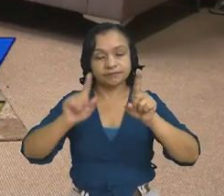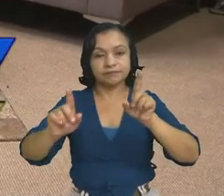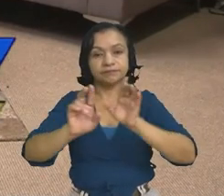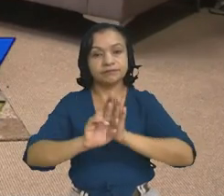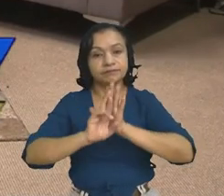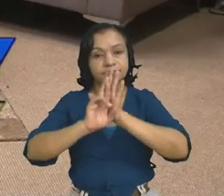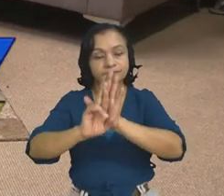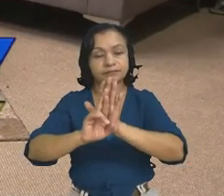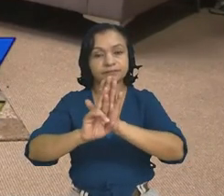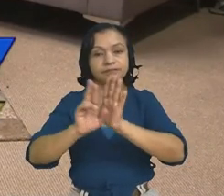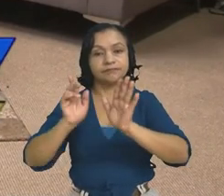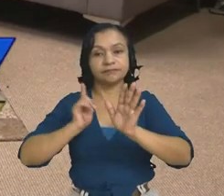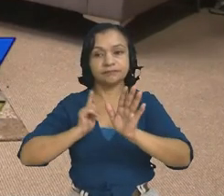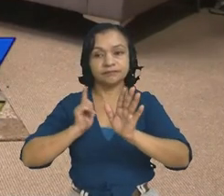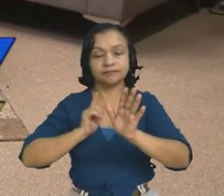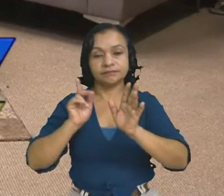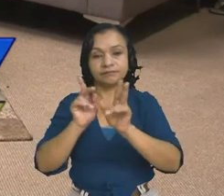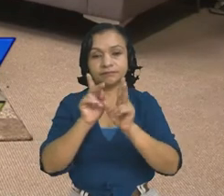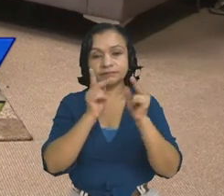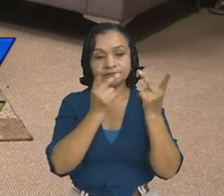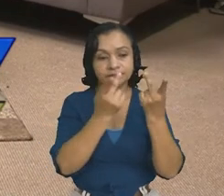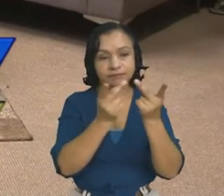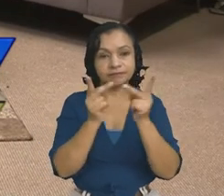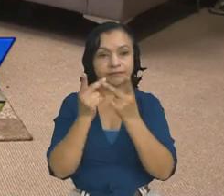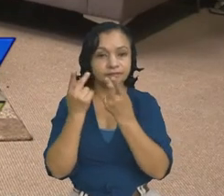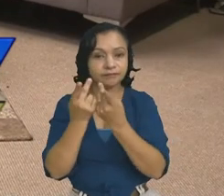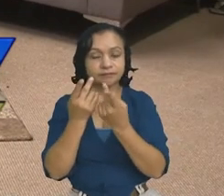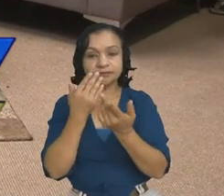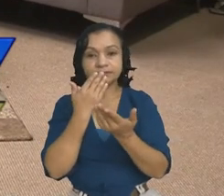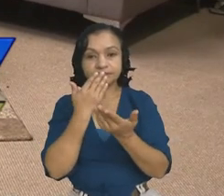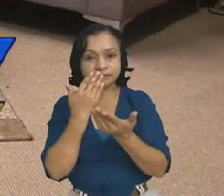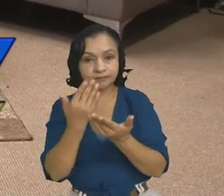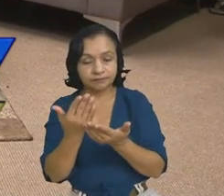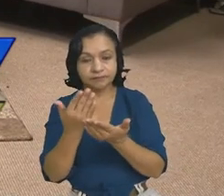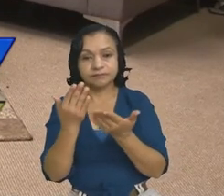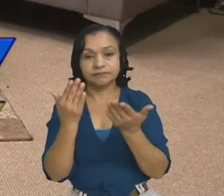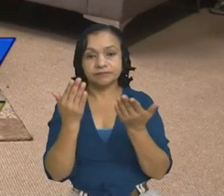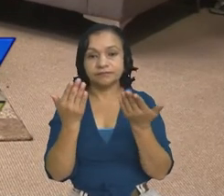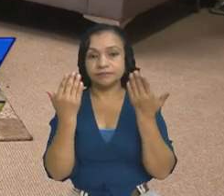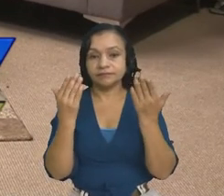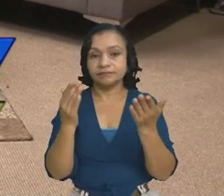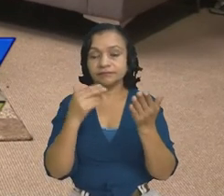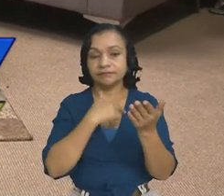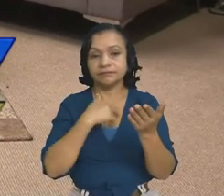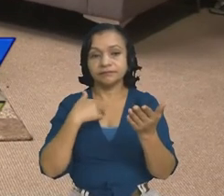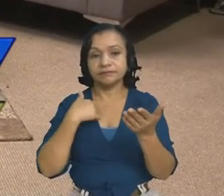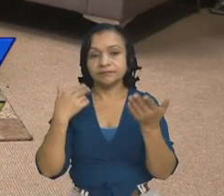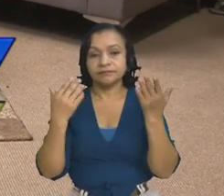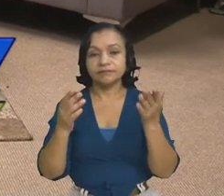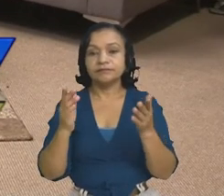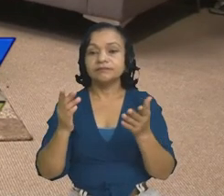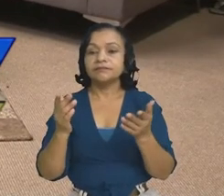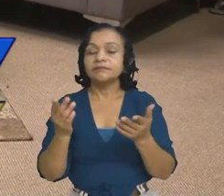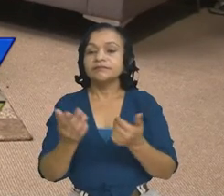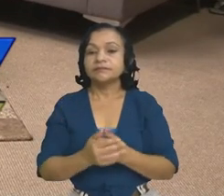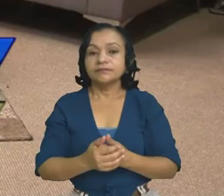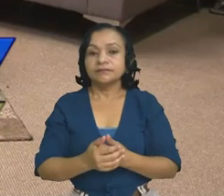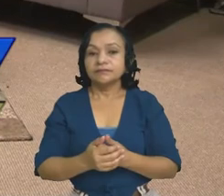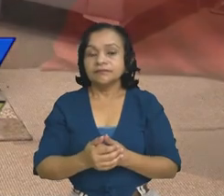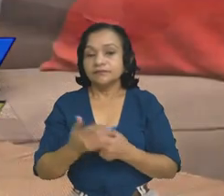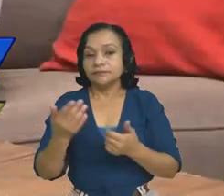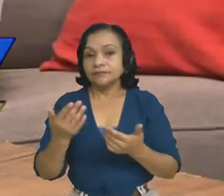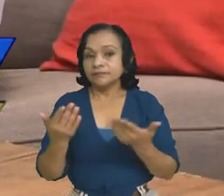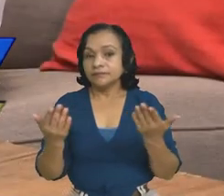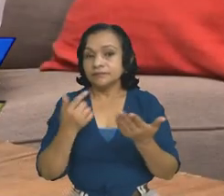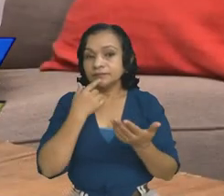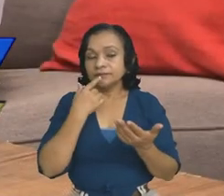que estamos garantizando a nuestra población con esa calidad, con esa calidez, con esa tecnología de última generación,